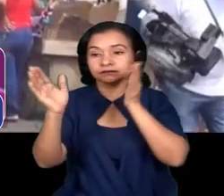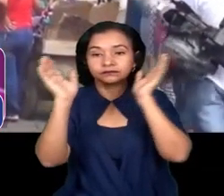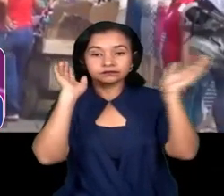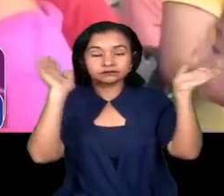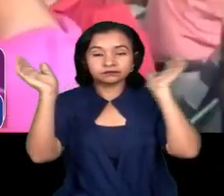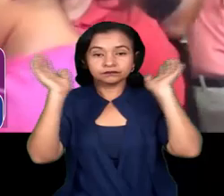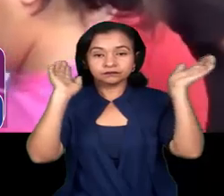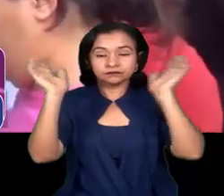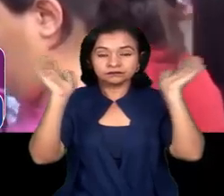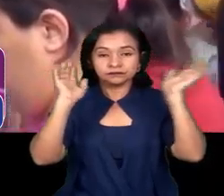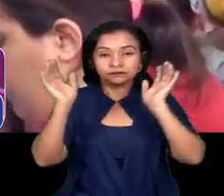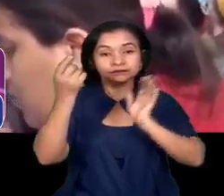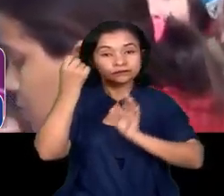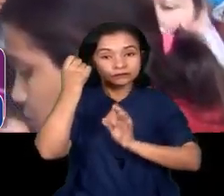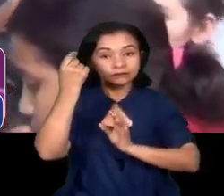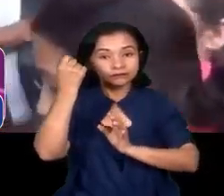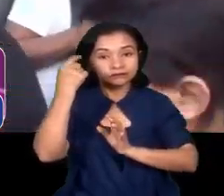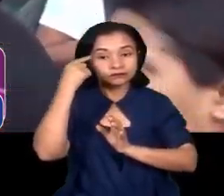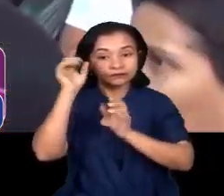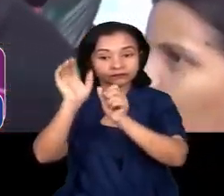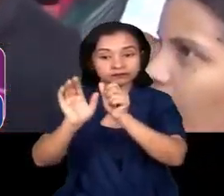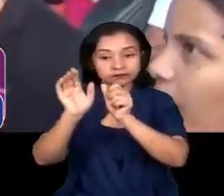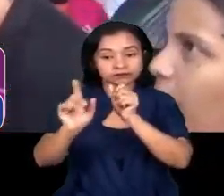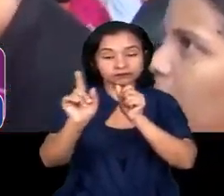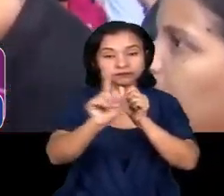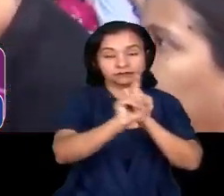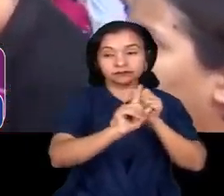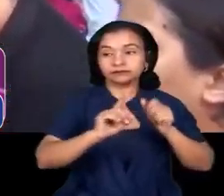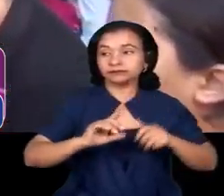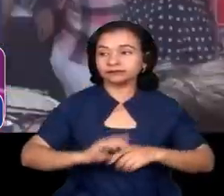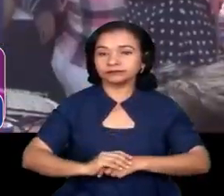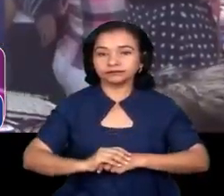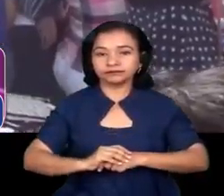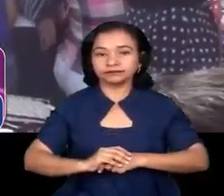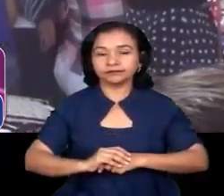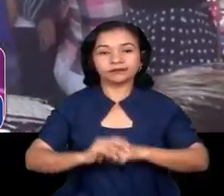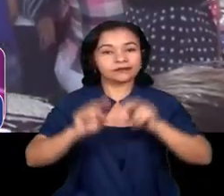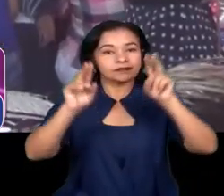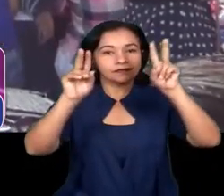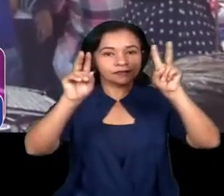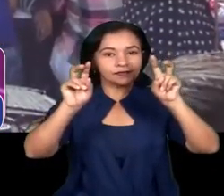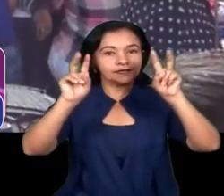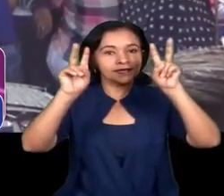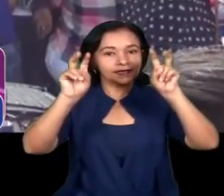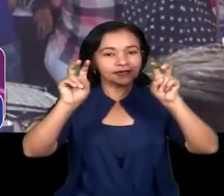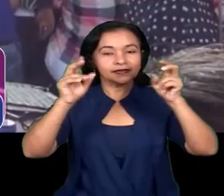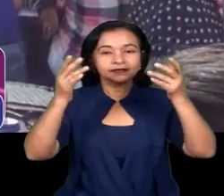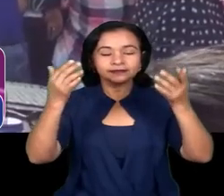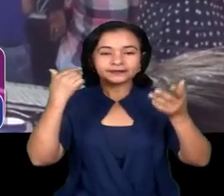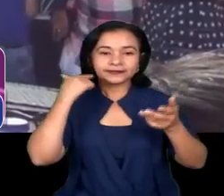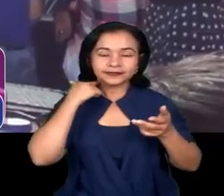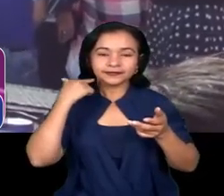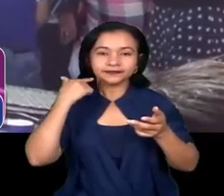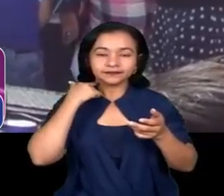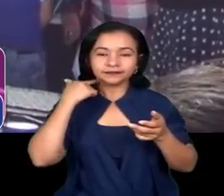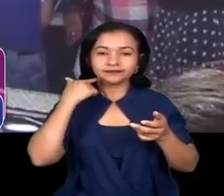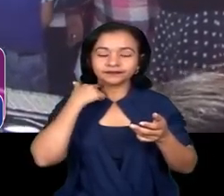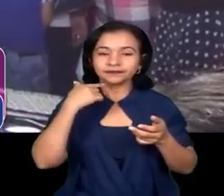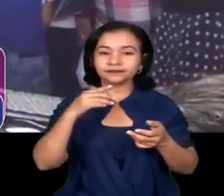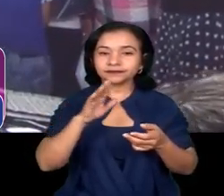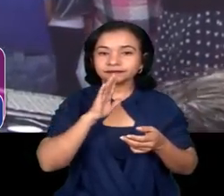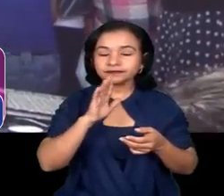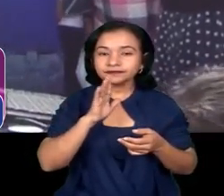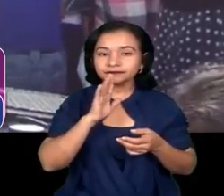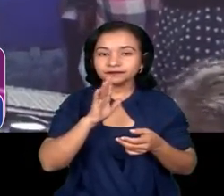oriental a partir de entender la realidad de cada uno de los comerciantes? Hermano, es que ese es un tema que nosotros siempre lo estamos